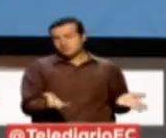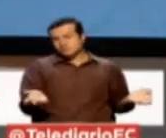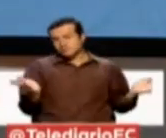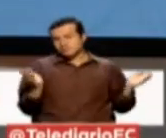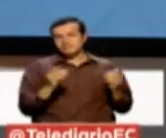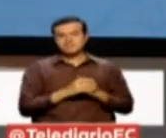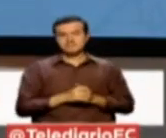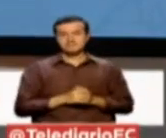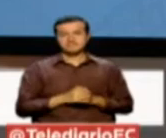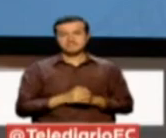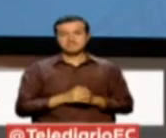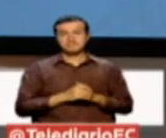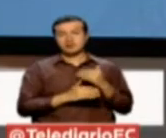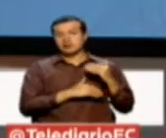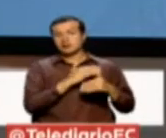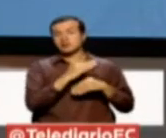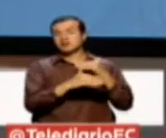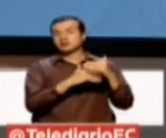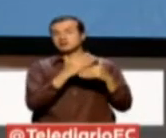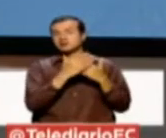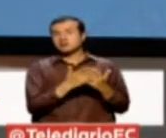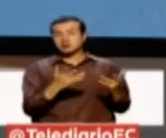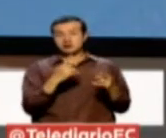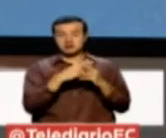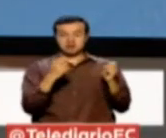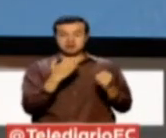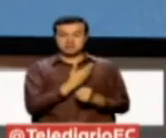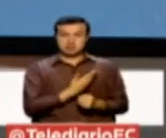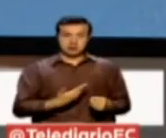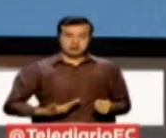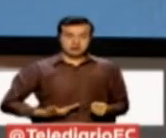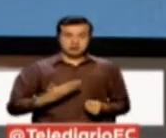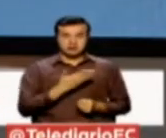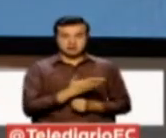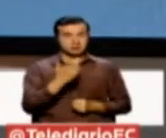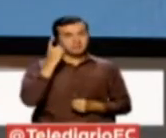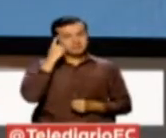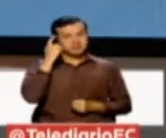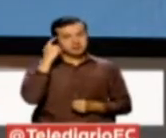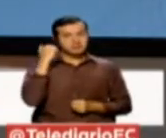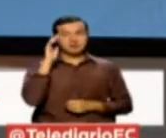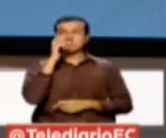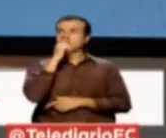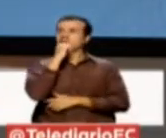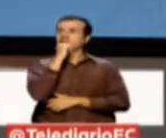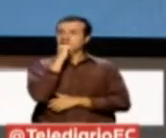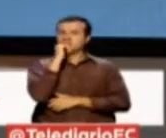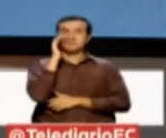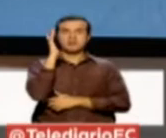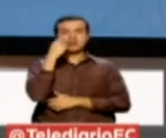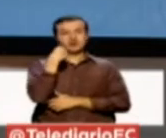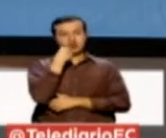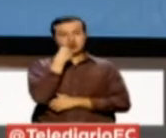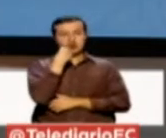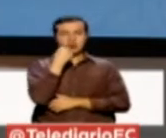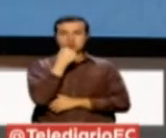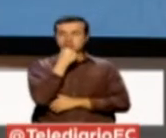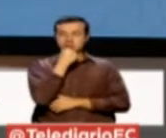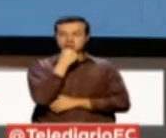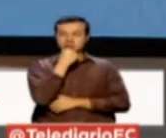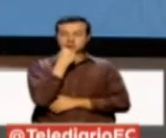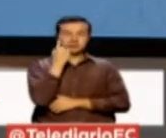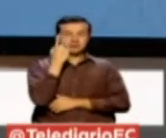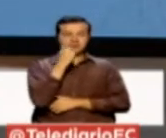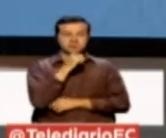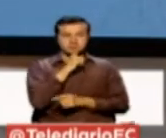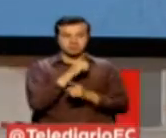pero posteriormente el expresidente creo que consideró más cómodo, en